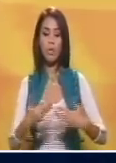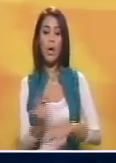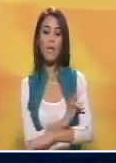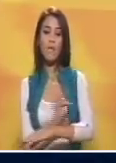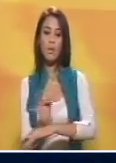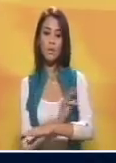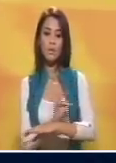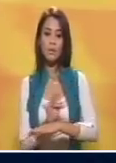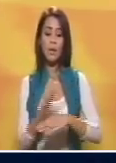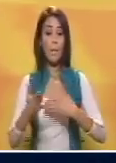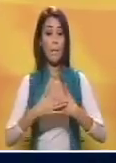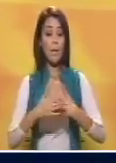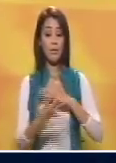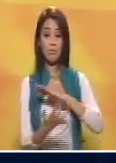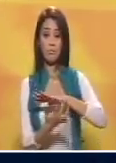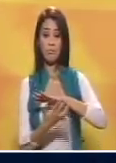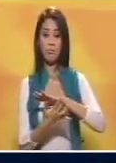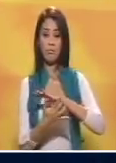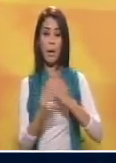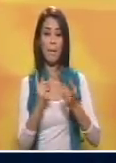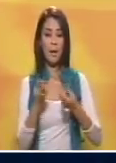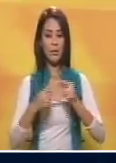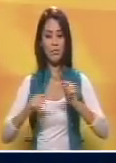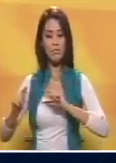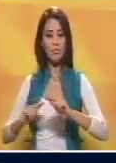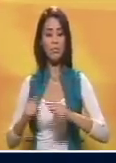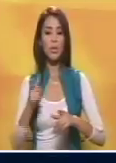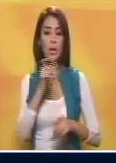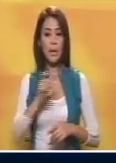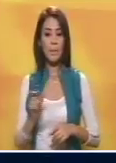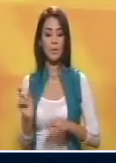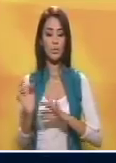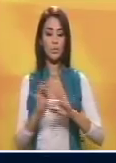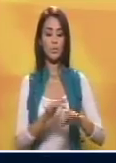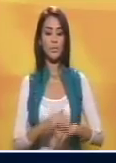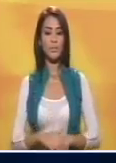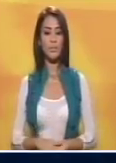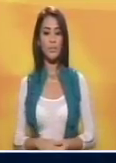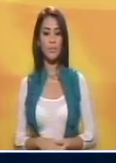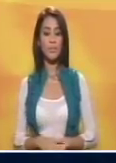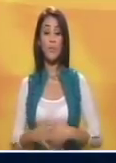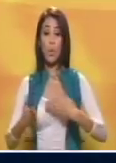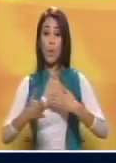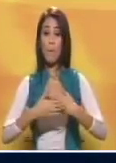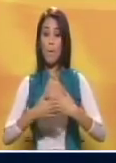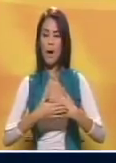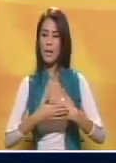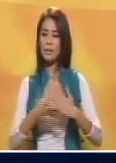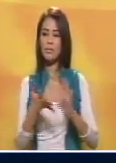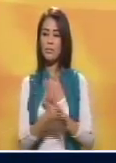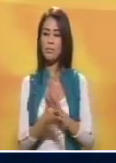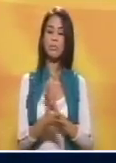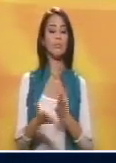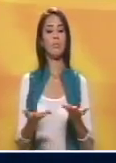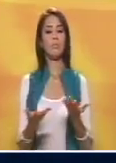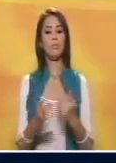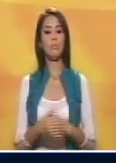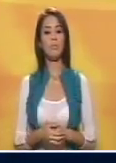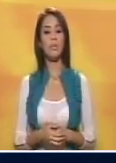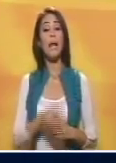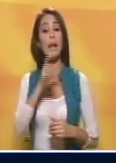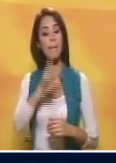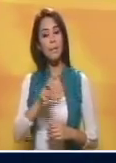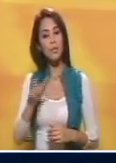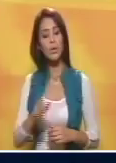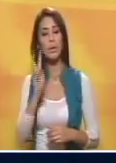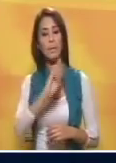se instalarán puertas tecnológicas para controlar el tránsito regular de personas. Vamos a poner unas puertas donde el venezolano y el colombiano que